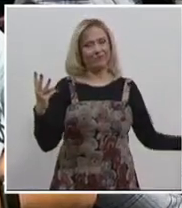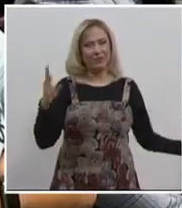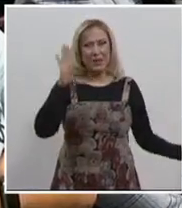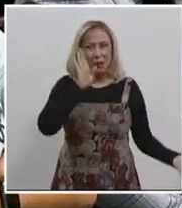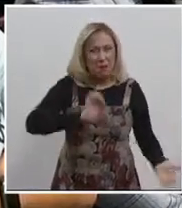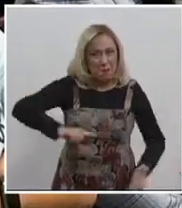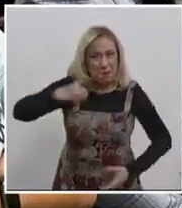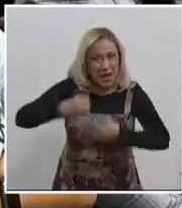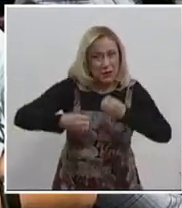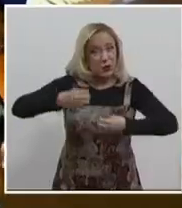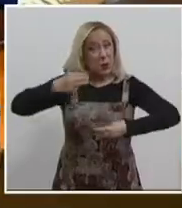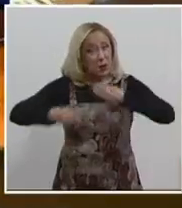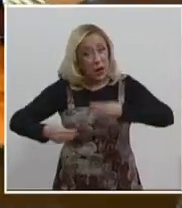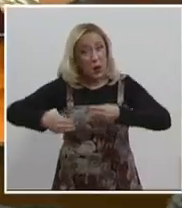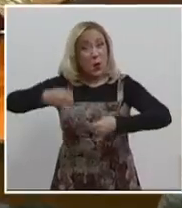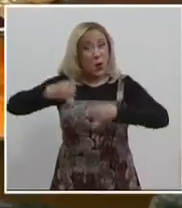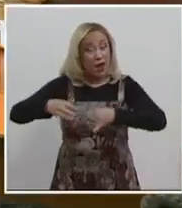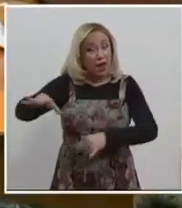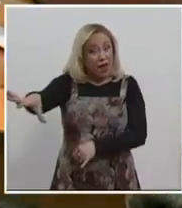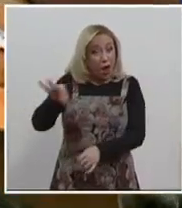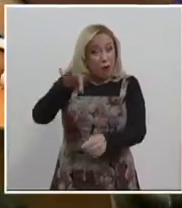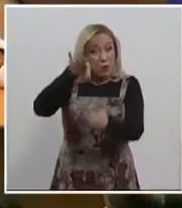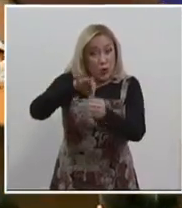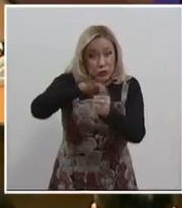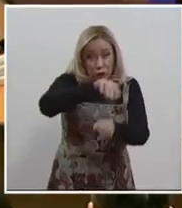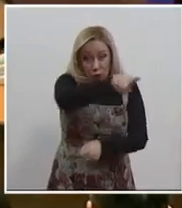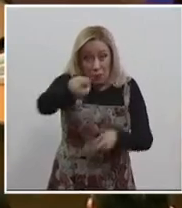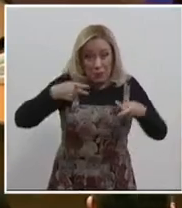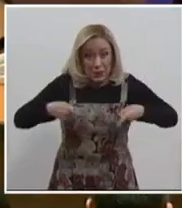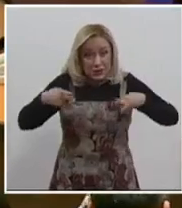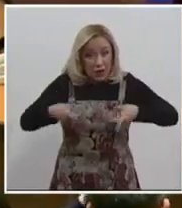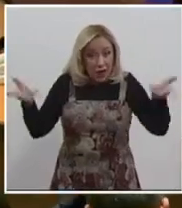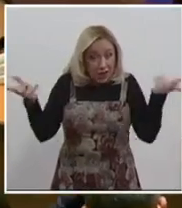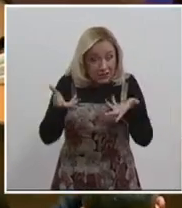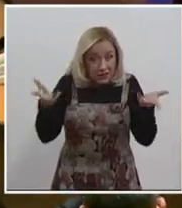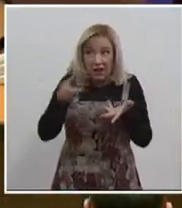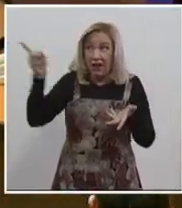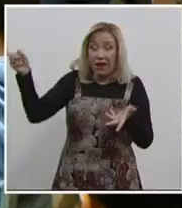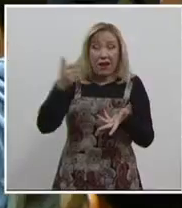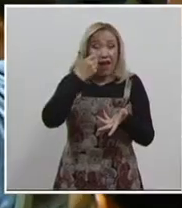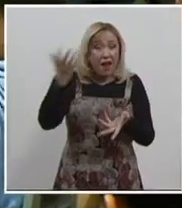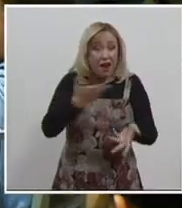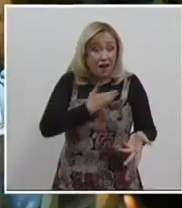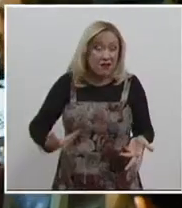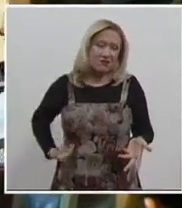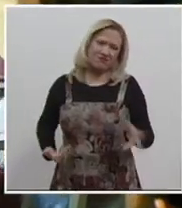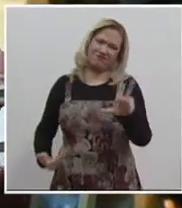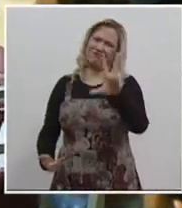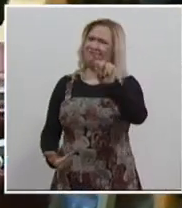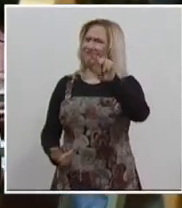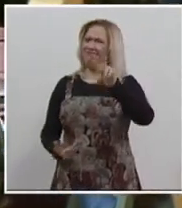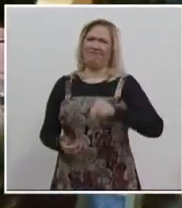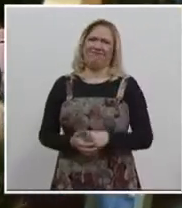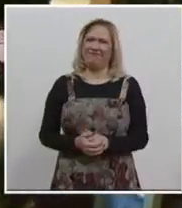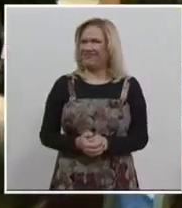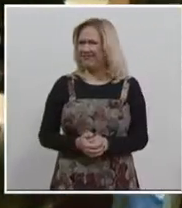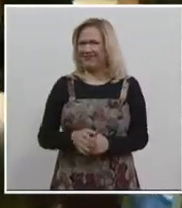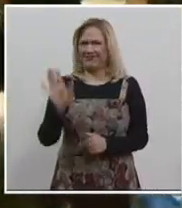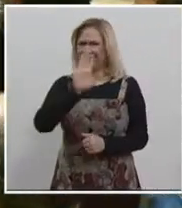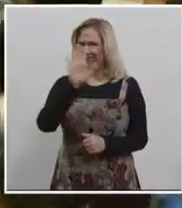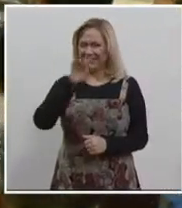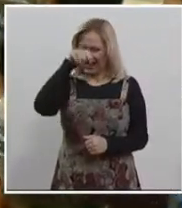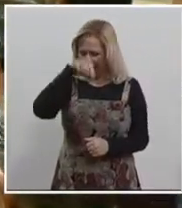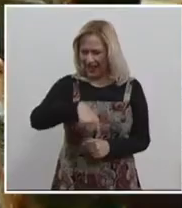ministros, magistrados y jueces a través de voto popular, como lo ha sugerido el Poder Ejecutivo Federal. Para el canal del